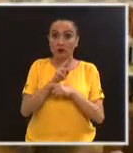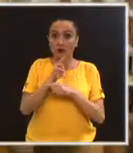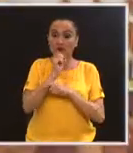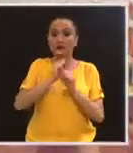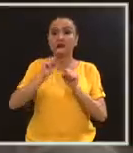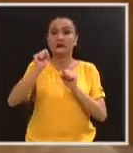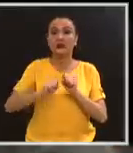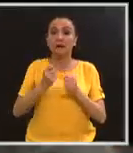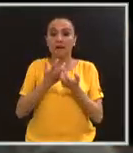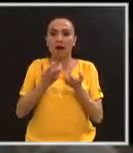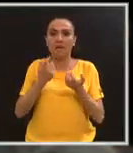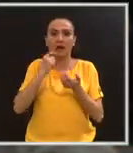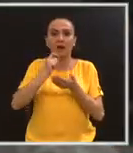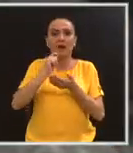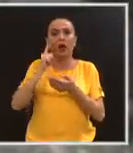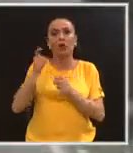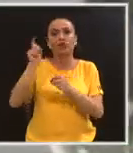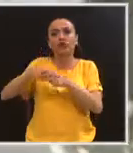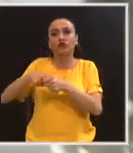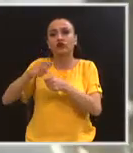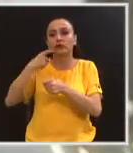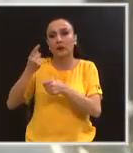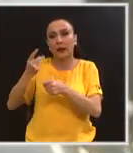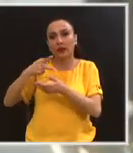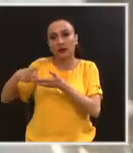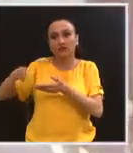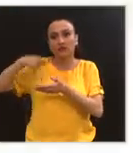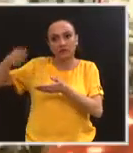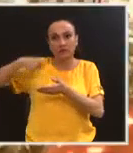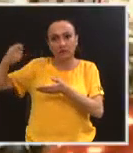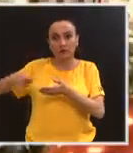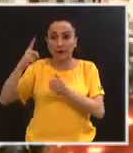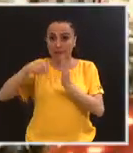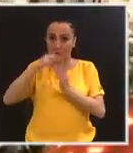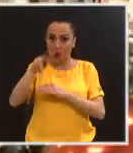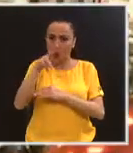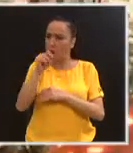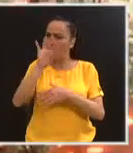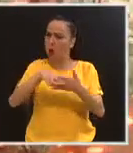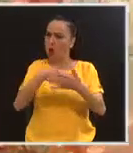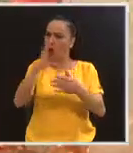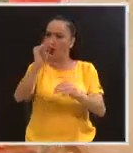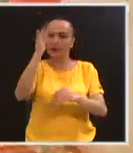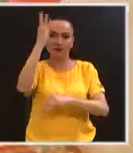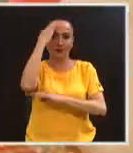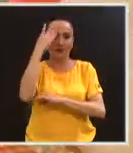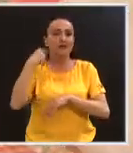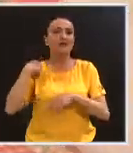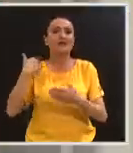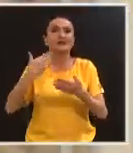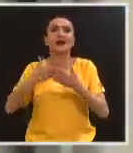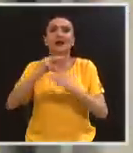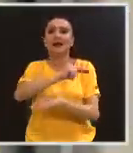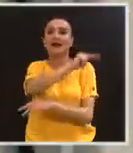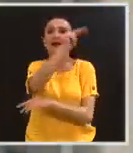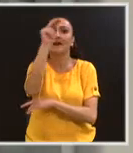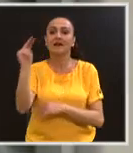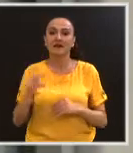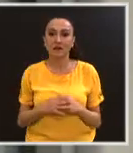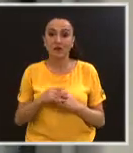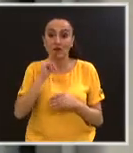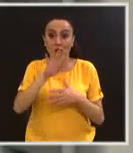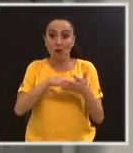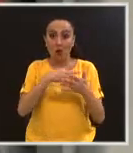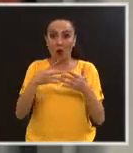el sistema de apartado con tan solo 1000 y por los horarios No se preocupe porque conforme se acerque la época navideña los